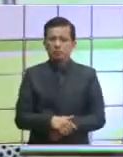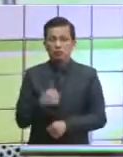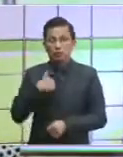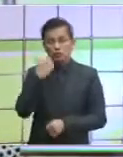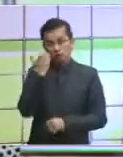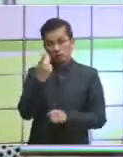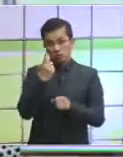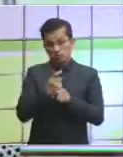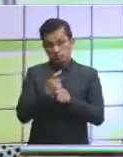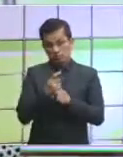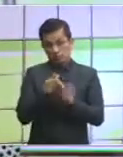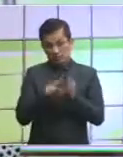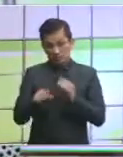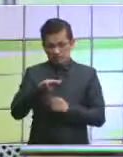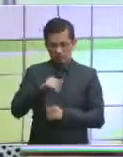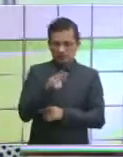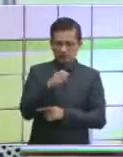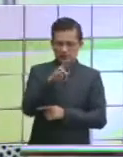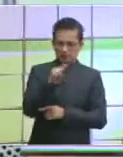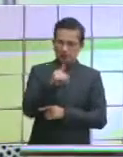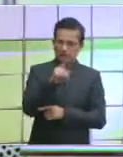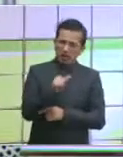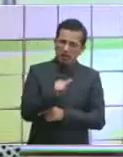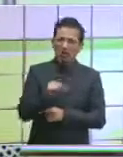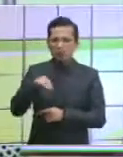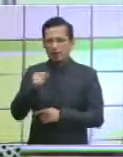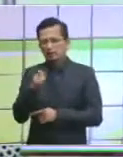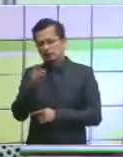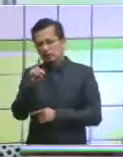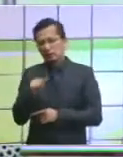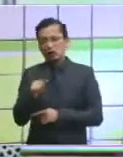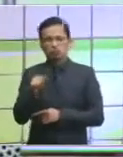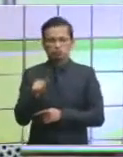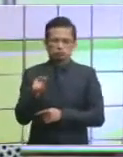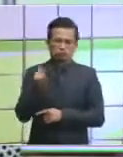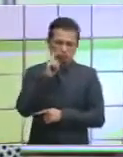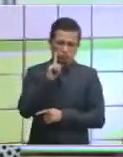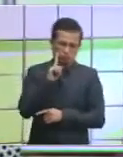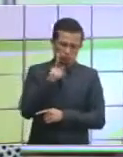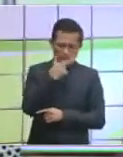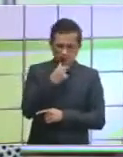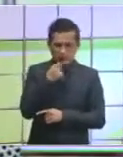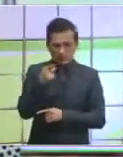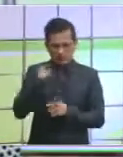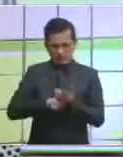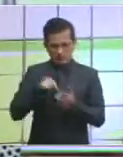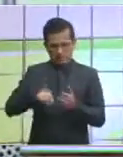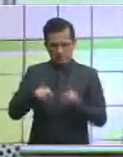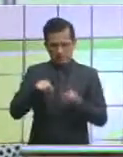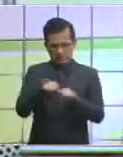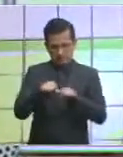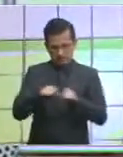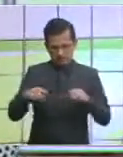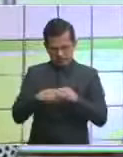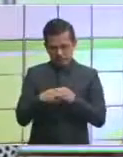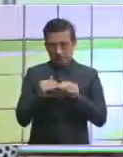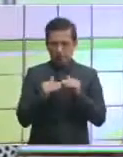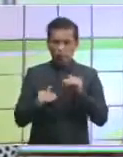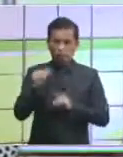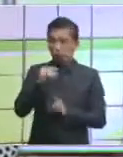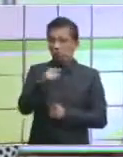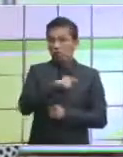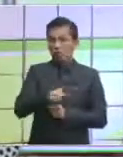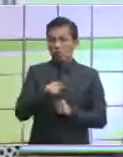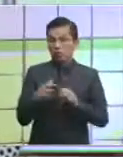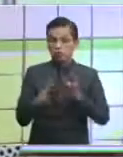agradecer a la magistrada ya los magistrados de la sala superior por la participación activa que han tenido en